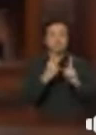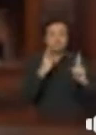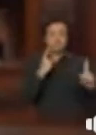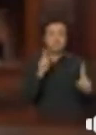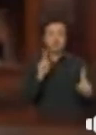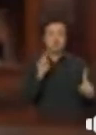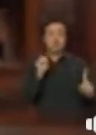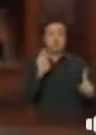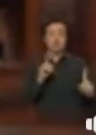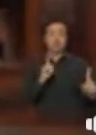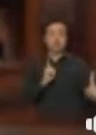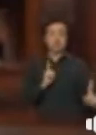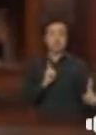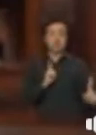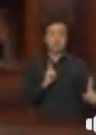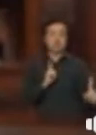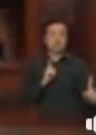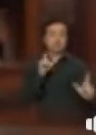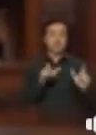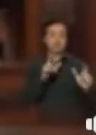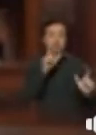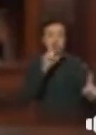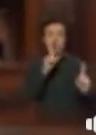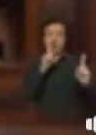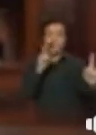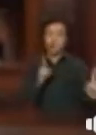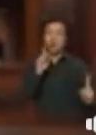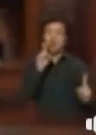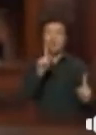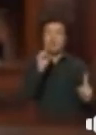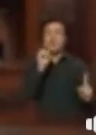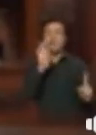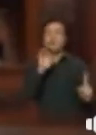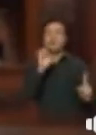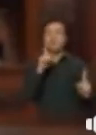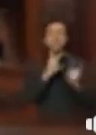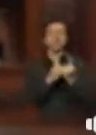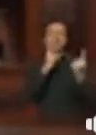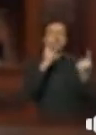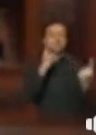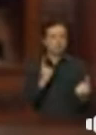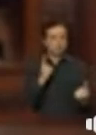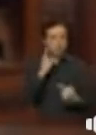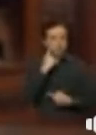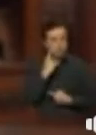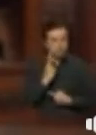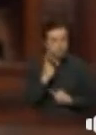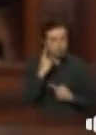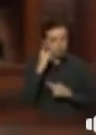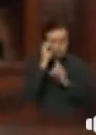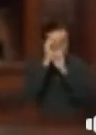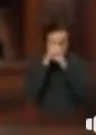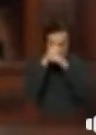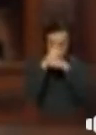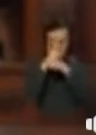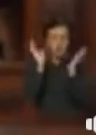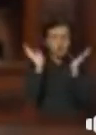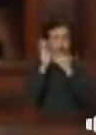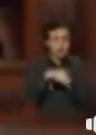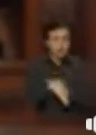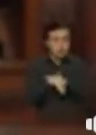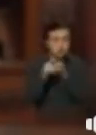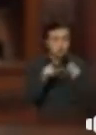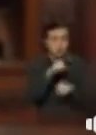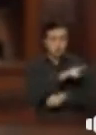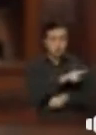un metro entre ellos a fin de evitar posibles contagios. La prueba para la detección del coronavirus es gratuita para las